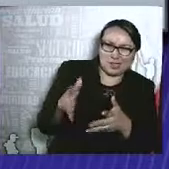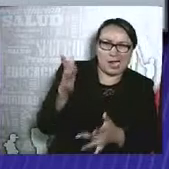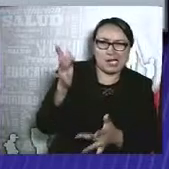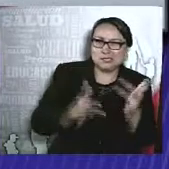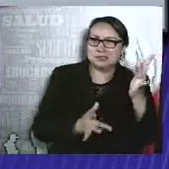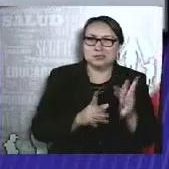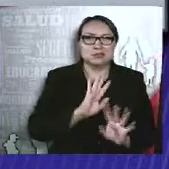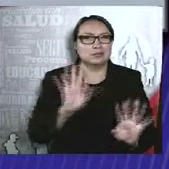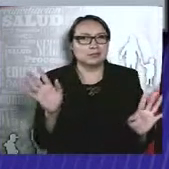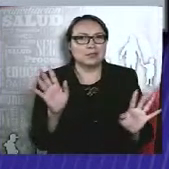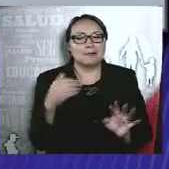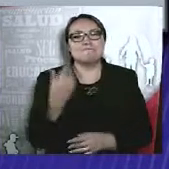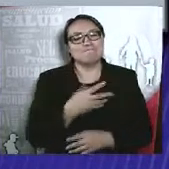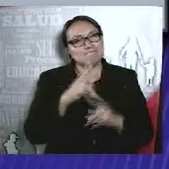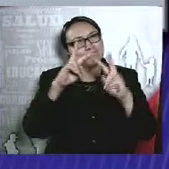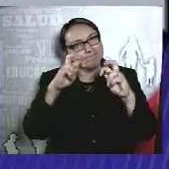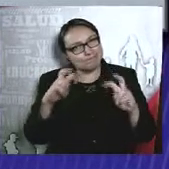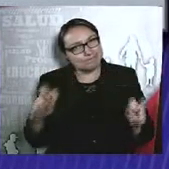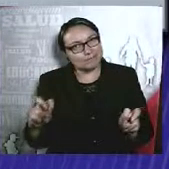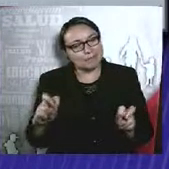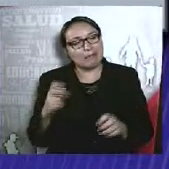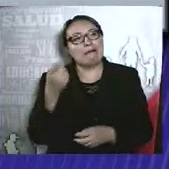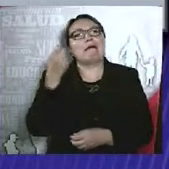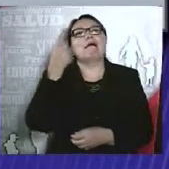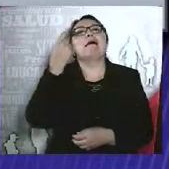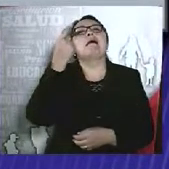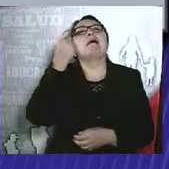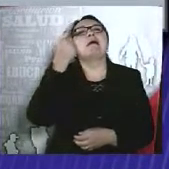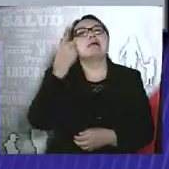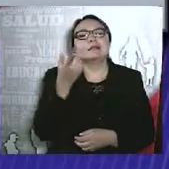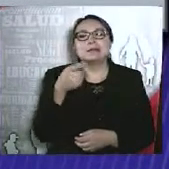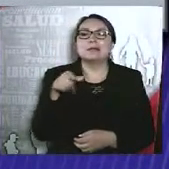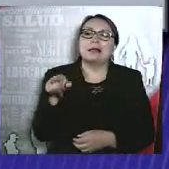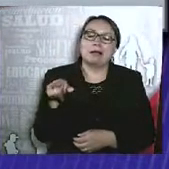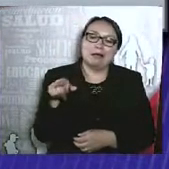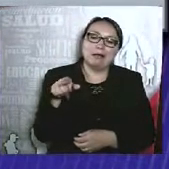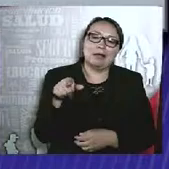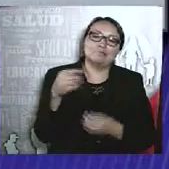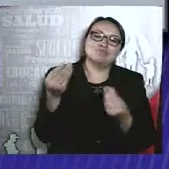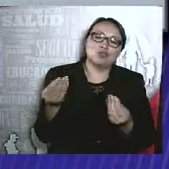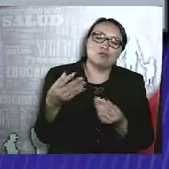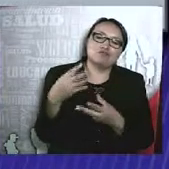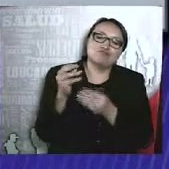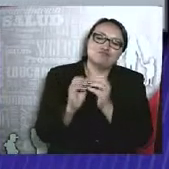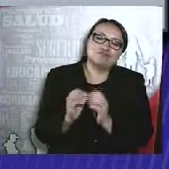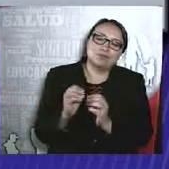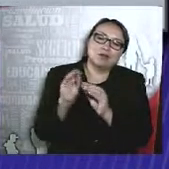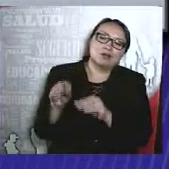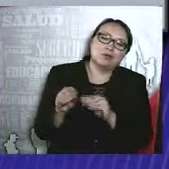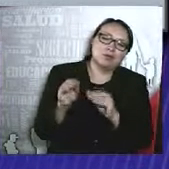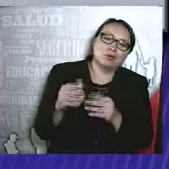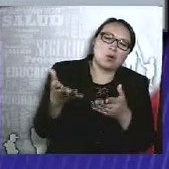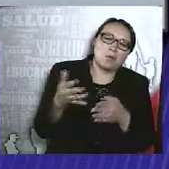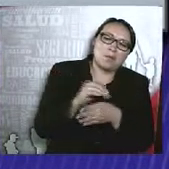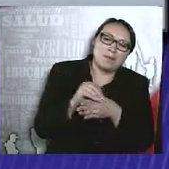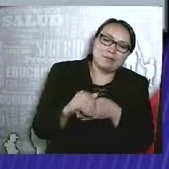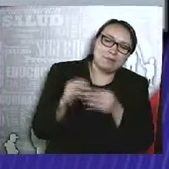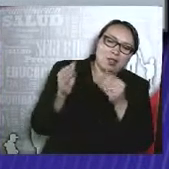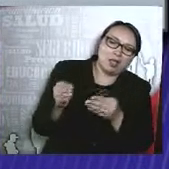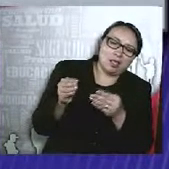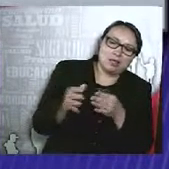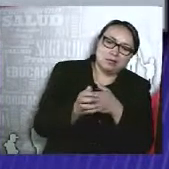Empezamos a investigar y empezamos a entender qué era la metodología, cómo estimular ese aprendizaje de formación académica en